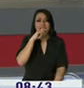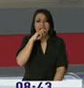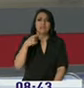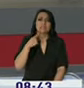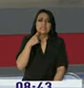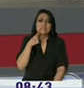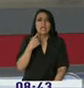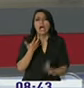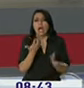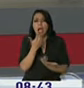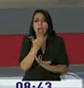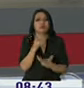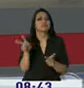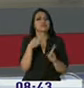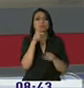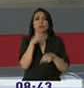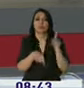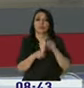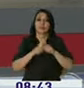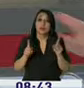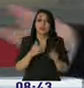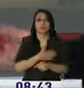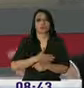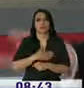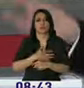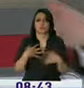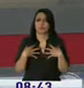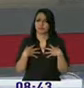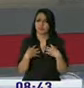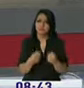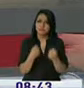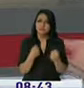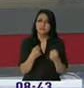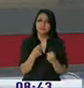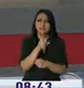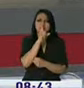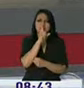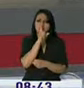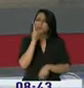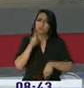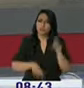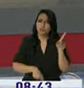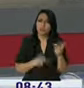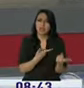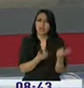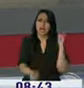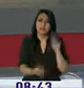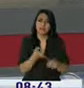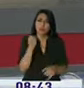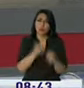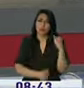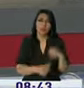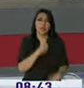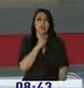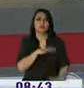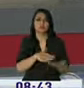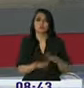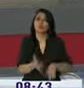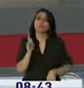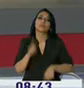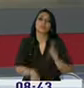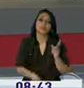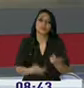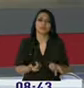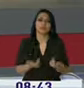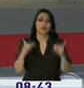que ustedes les miren. Pero por favor, venzan el miedo. No pueden llegar a estos niveles y lamentablemente es en todos los estratos,